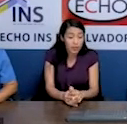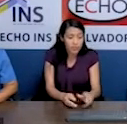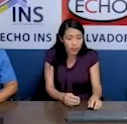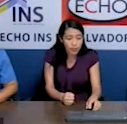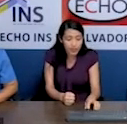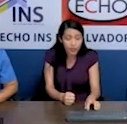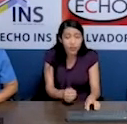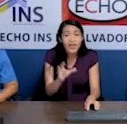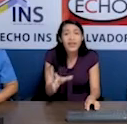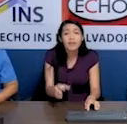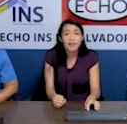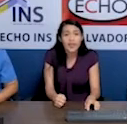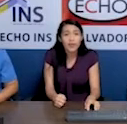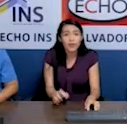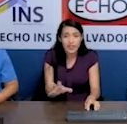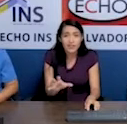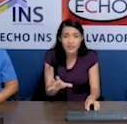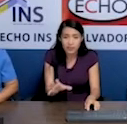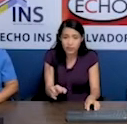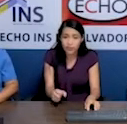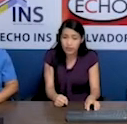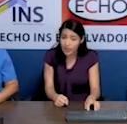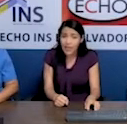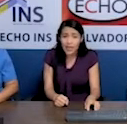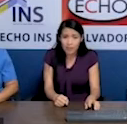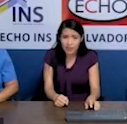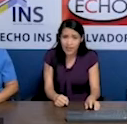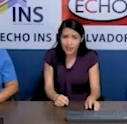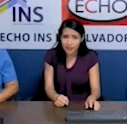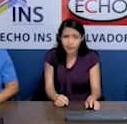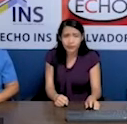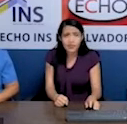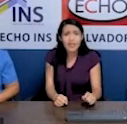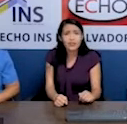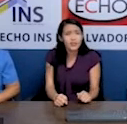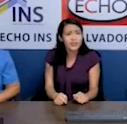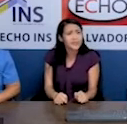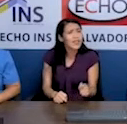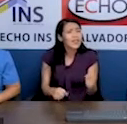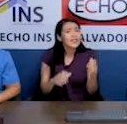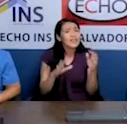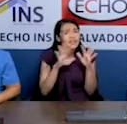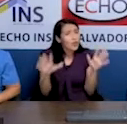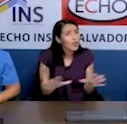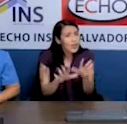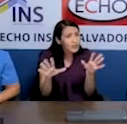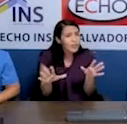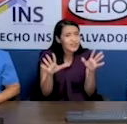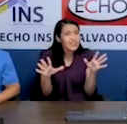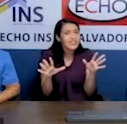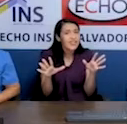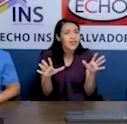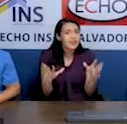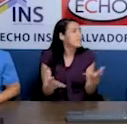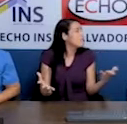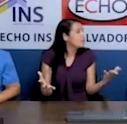emergencia, porque conlleva un reto el manejo de estas situaciones especiales. Entonces, de todo esto,